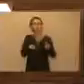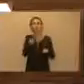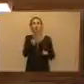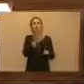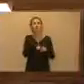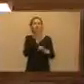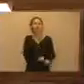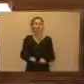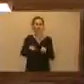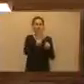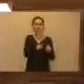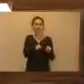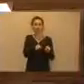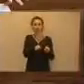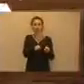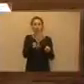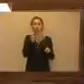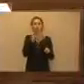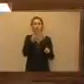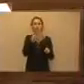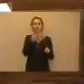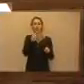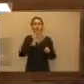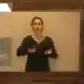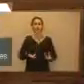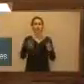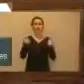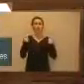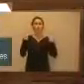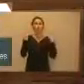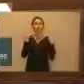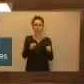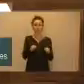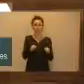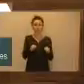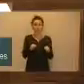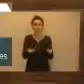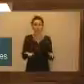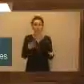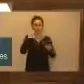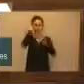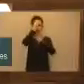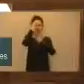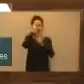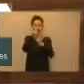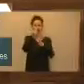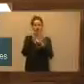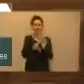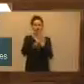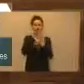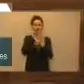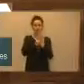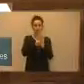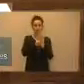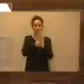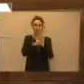de, en principio, ¿no? Yo creo que es parte de su responsabilidad. Es parte de su responsabilidad el plantear una ley que